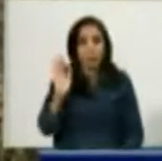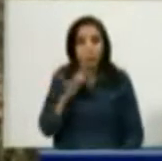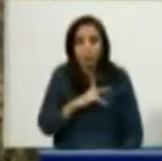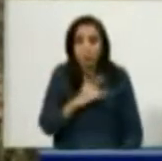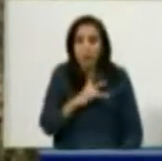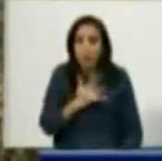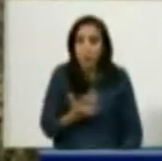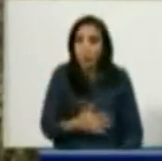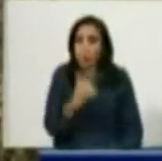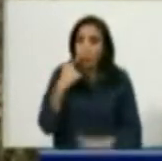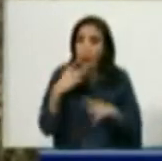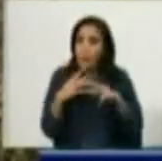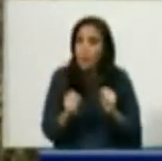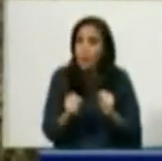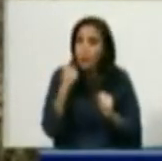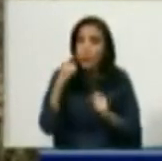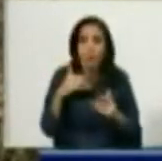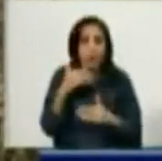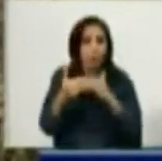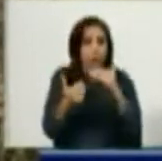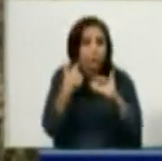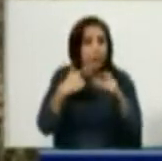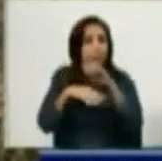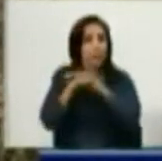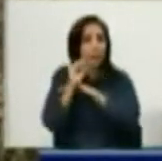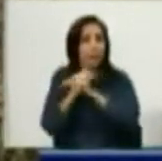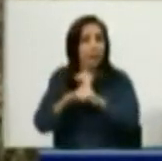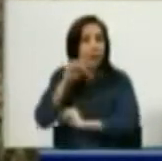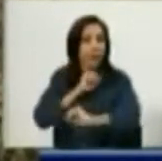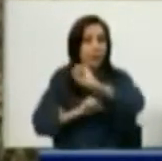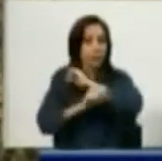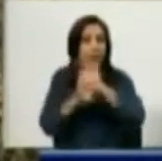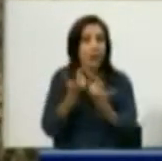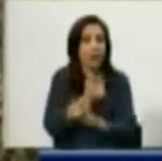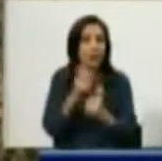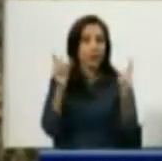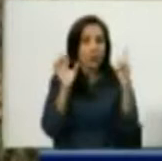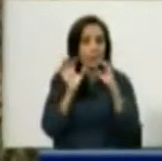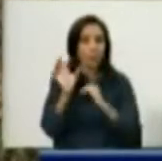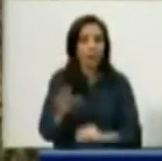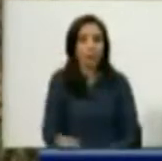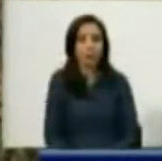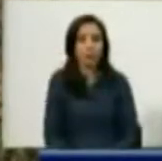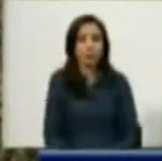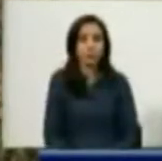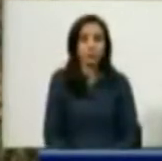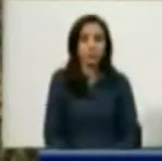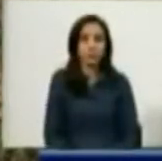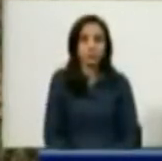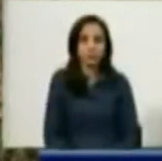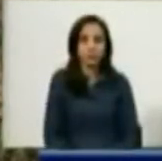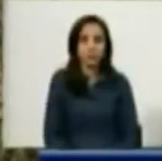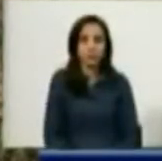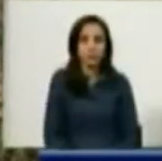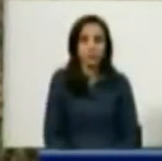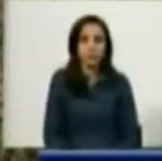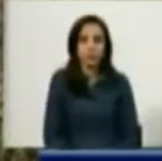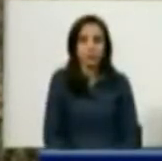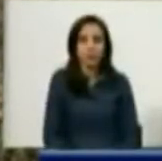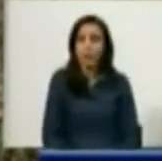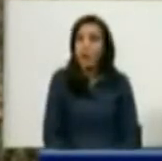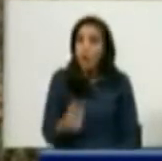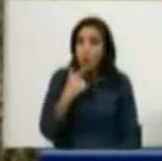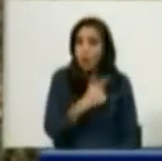aprendió que tiene que jugarse el pellejo por su libertad y por su independencia lo dice Fidel seríamos